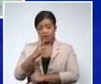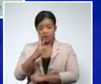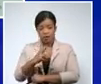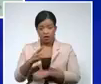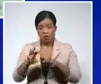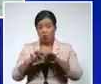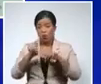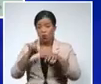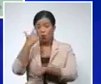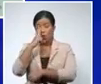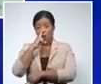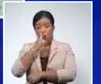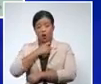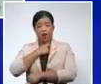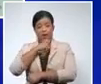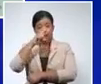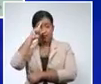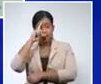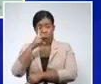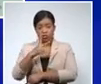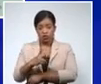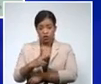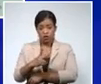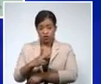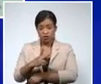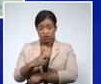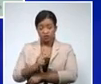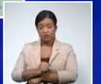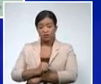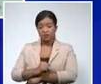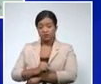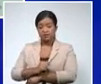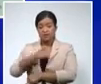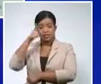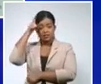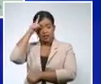2, Sandino igualmente con 2, y La Palma y Los Palacios